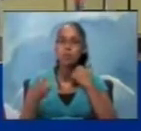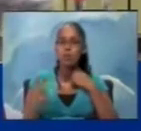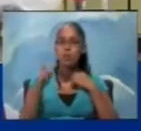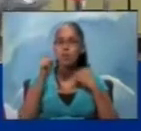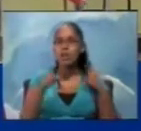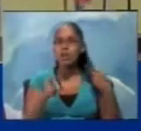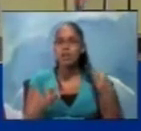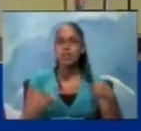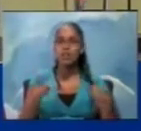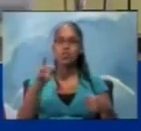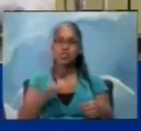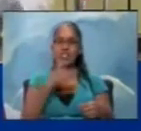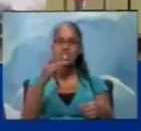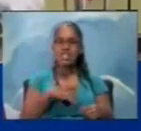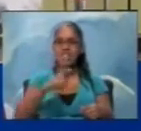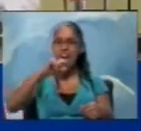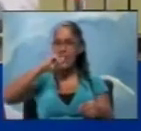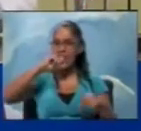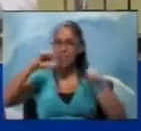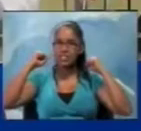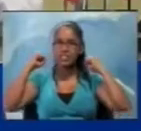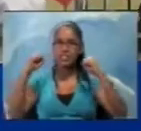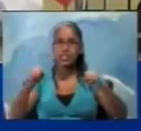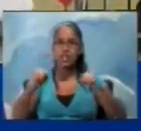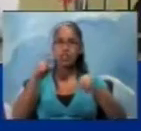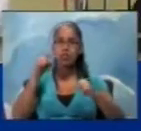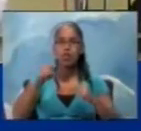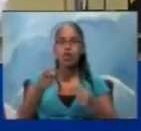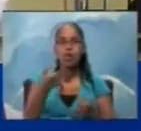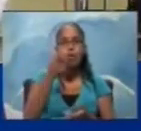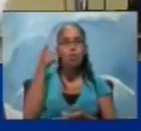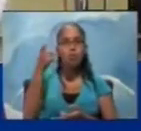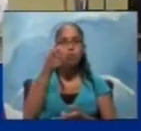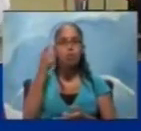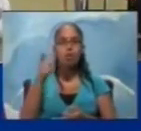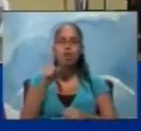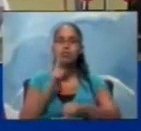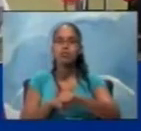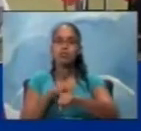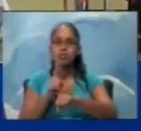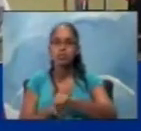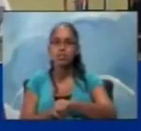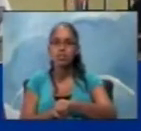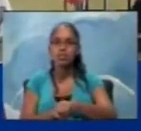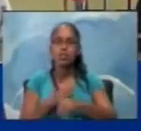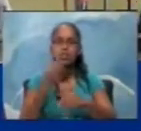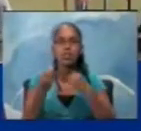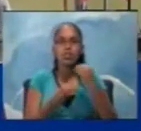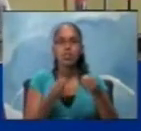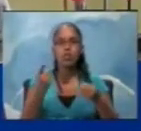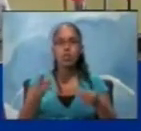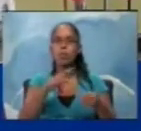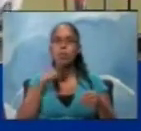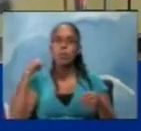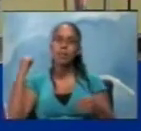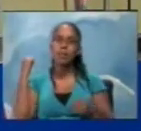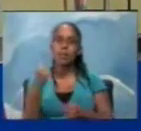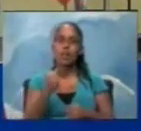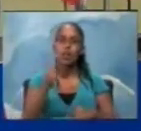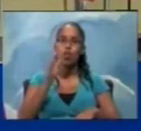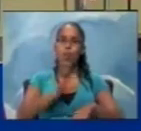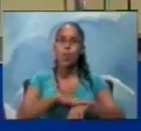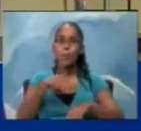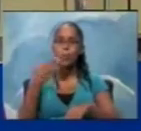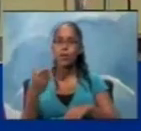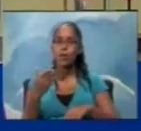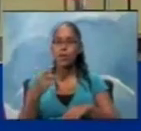ellos sentían celo y ellos buscaban ocasión cómo matarlo, porque